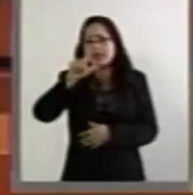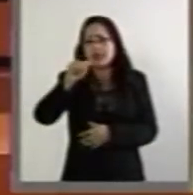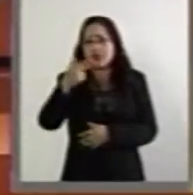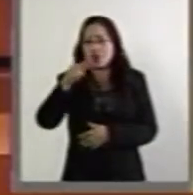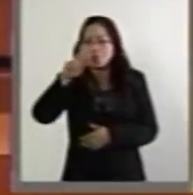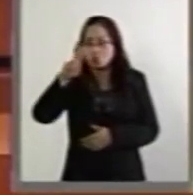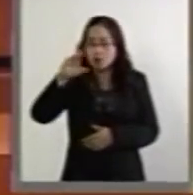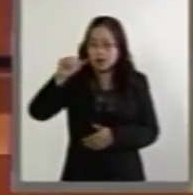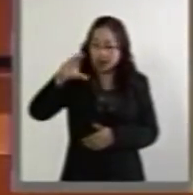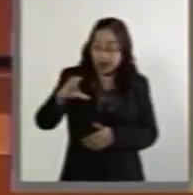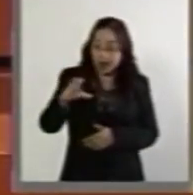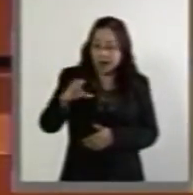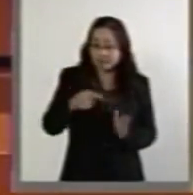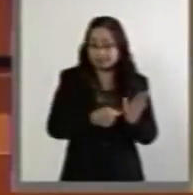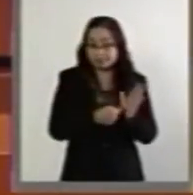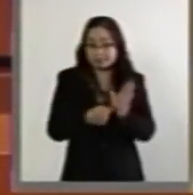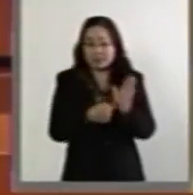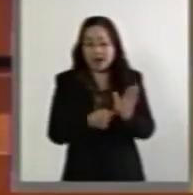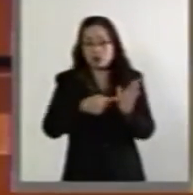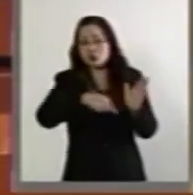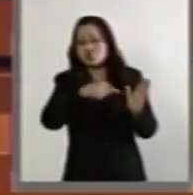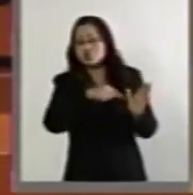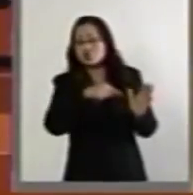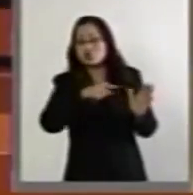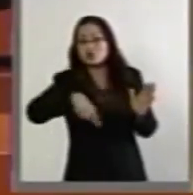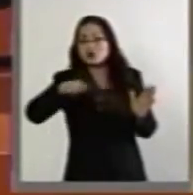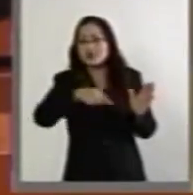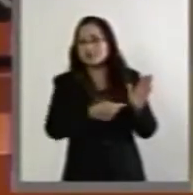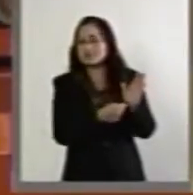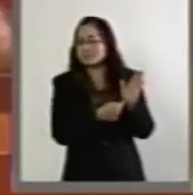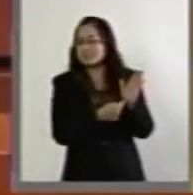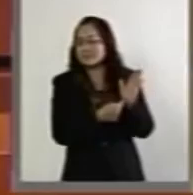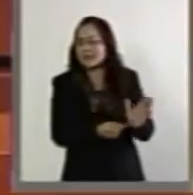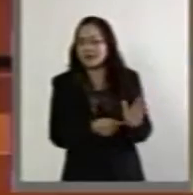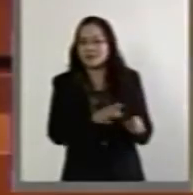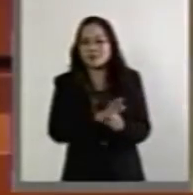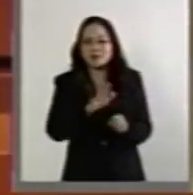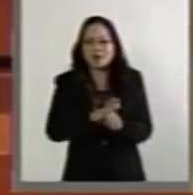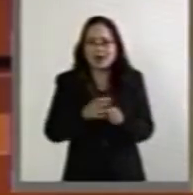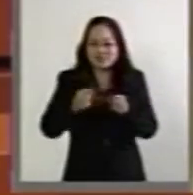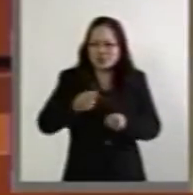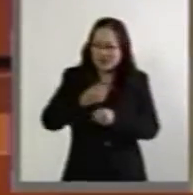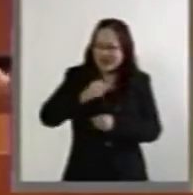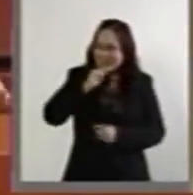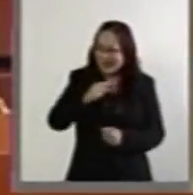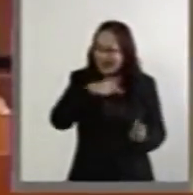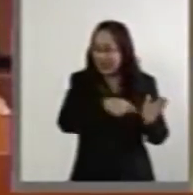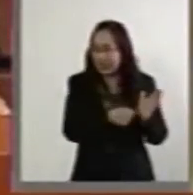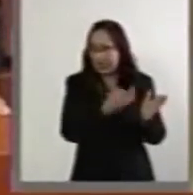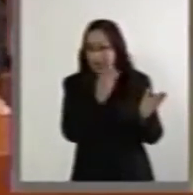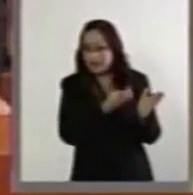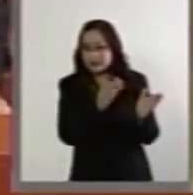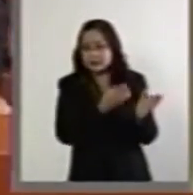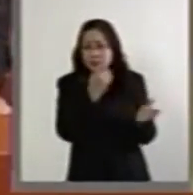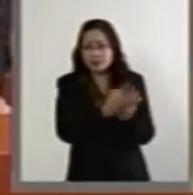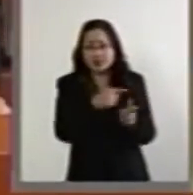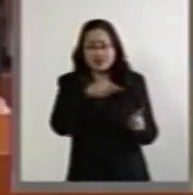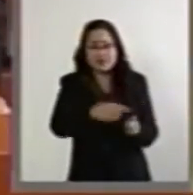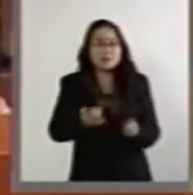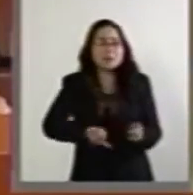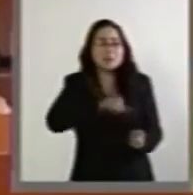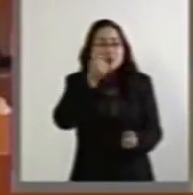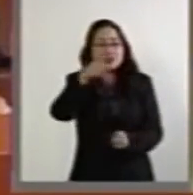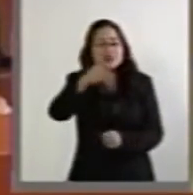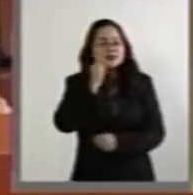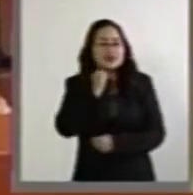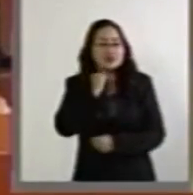como ejemplo de símbolo de inseguridad, está equivocado,